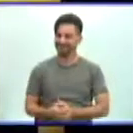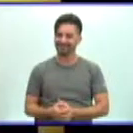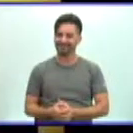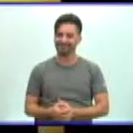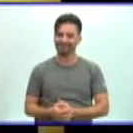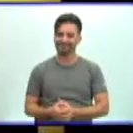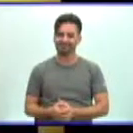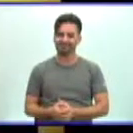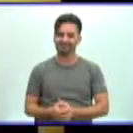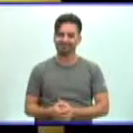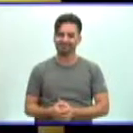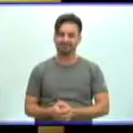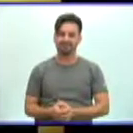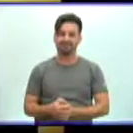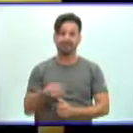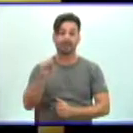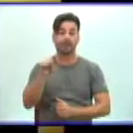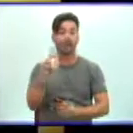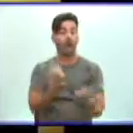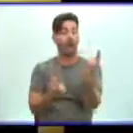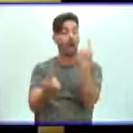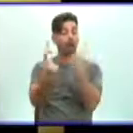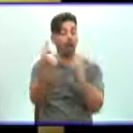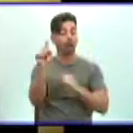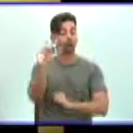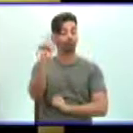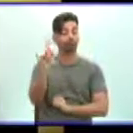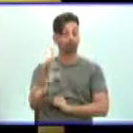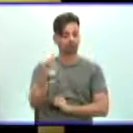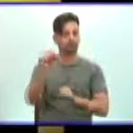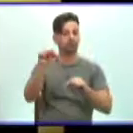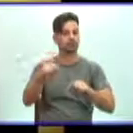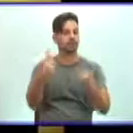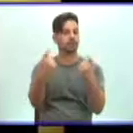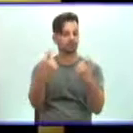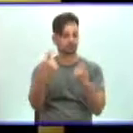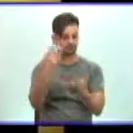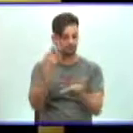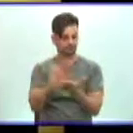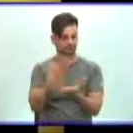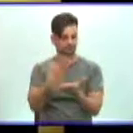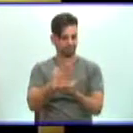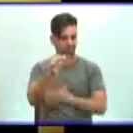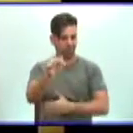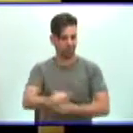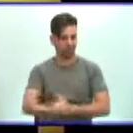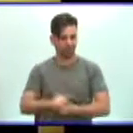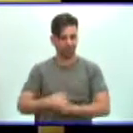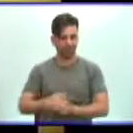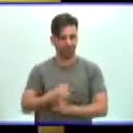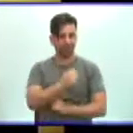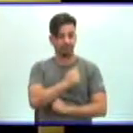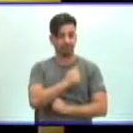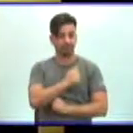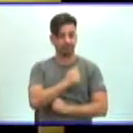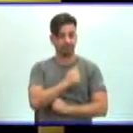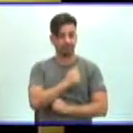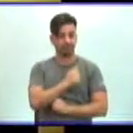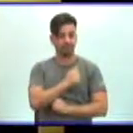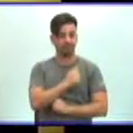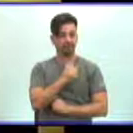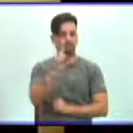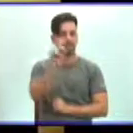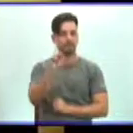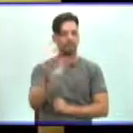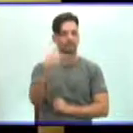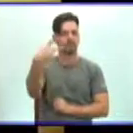Algunas interrogantes son necesarias para comenzar nuestro encuentro de hoy. Quiero comenzar por: ¿será lo mismo tiempo